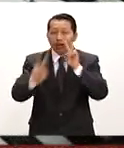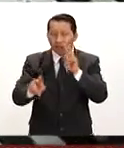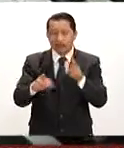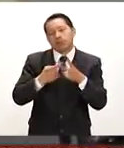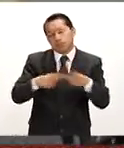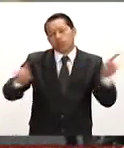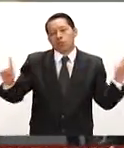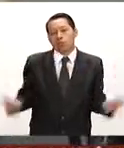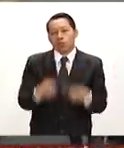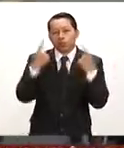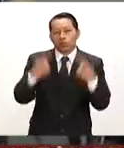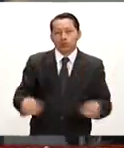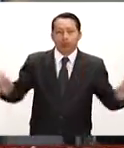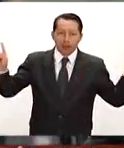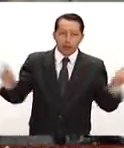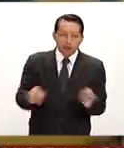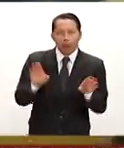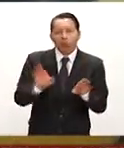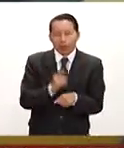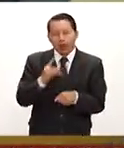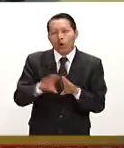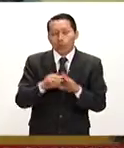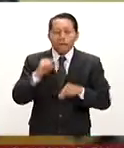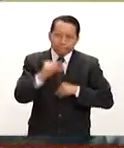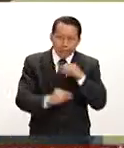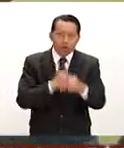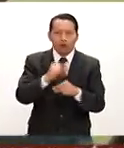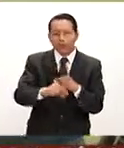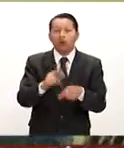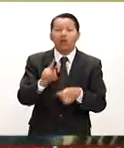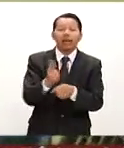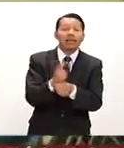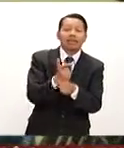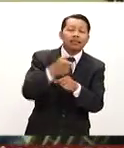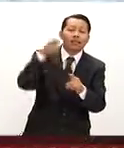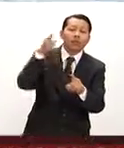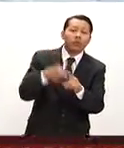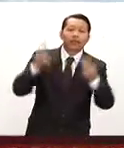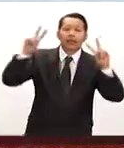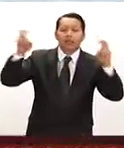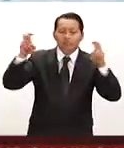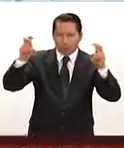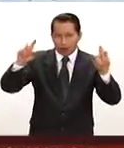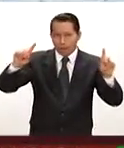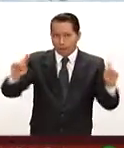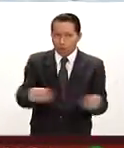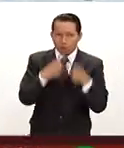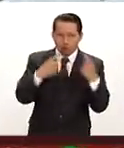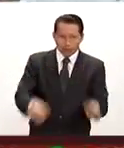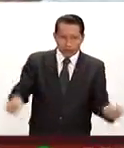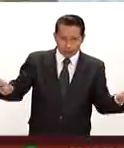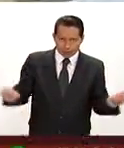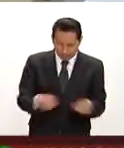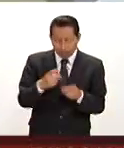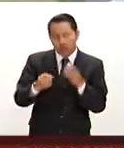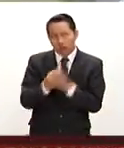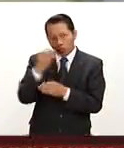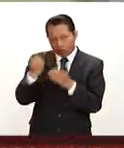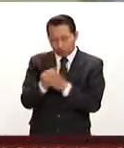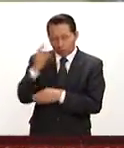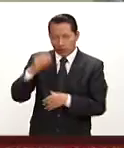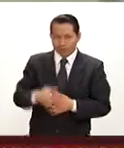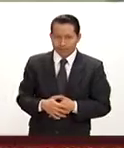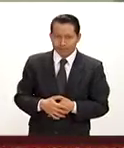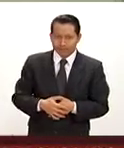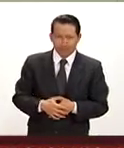música, tenemos que dar paso a paso. Con la licenciatura en específico, que se llama Música e Innovación. Doctor, ¿y